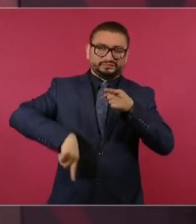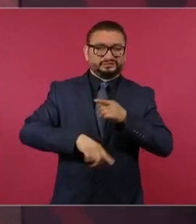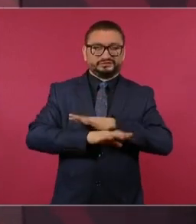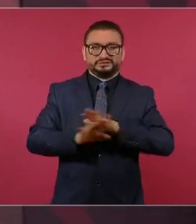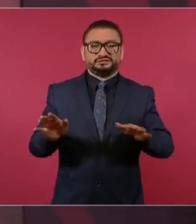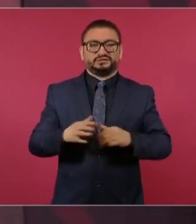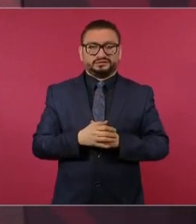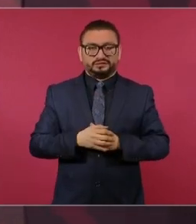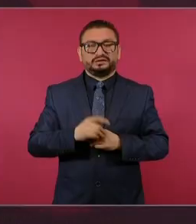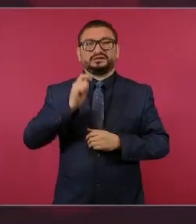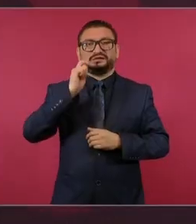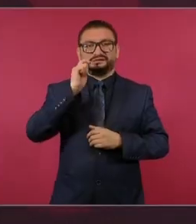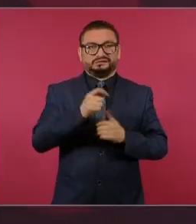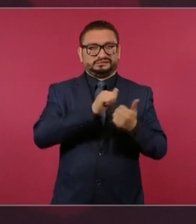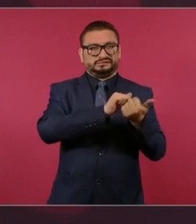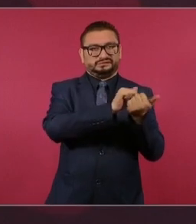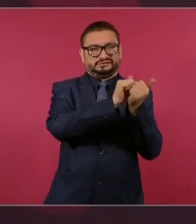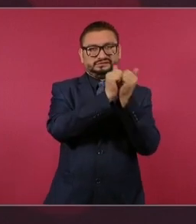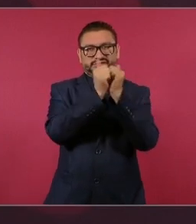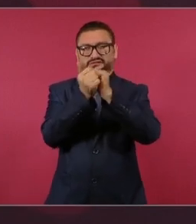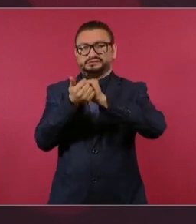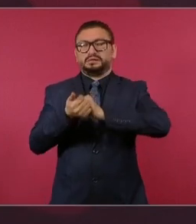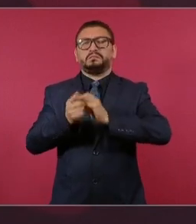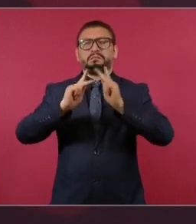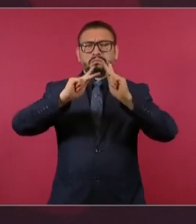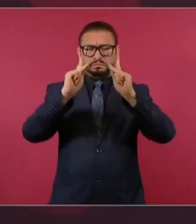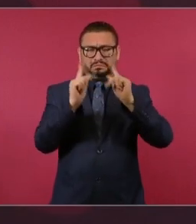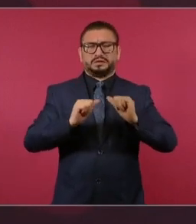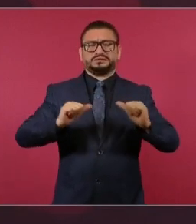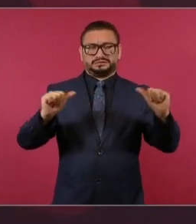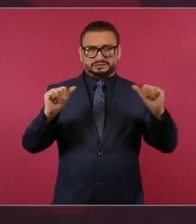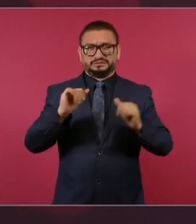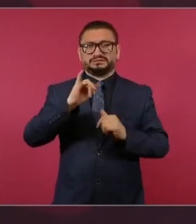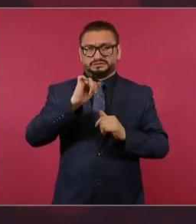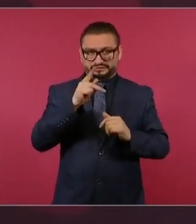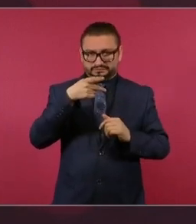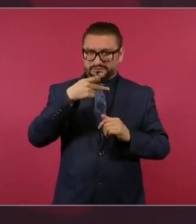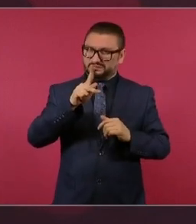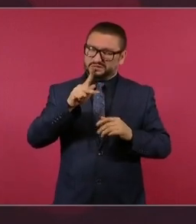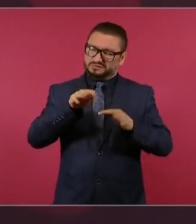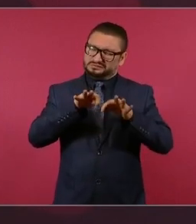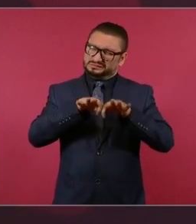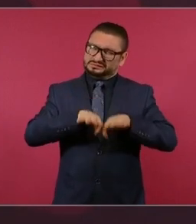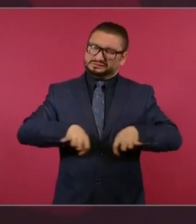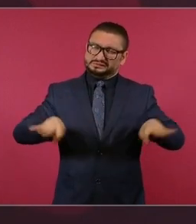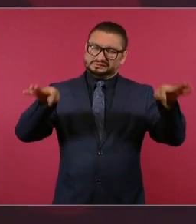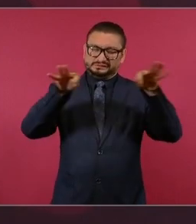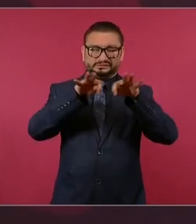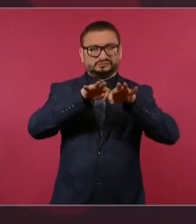Que iba a ser una transformación pacífica, pero